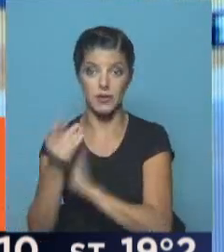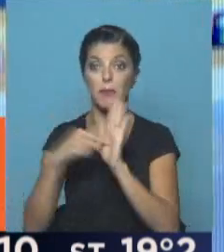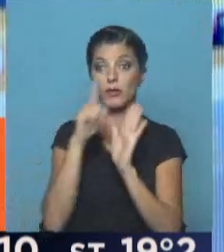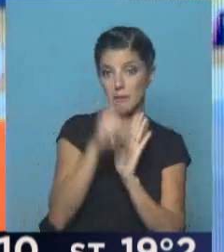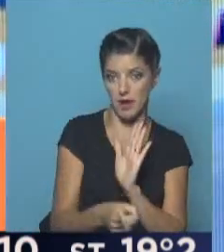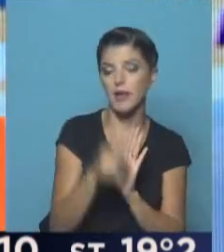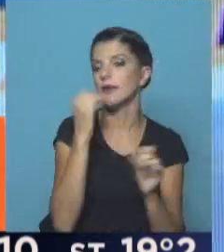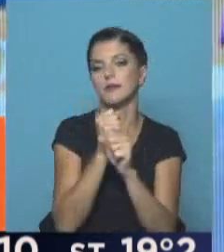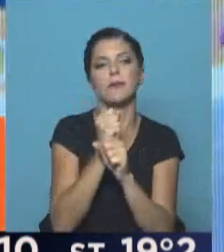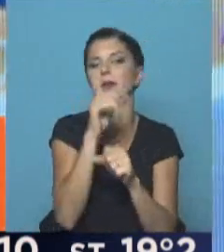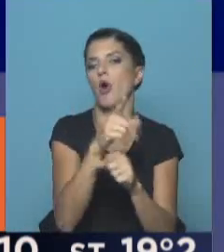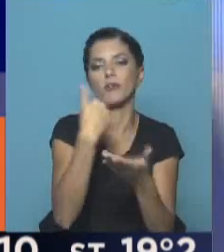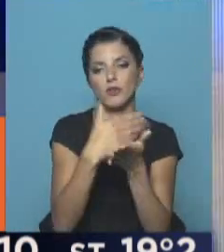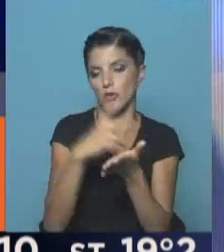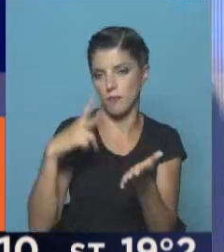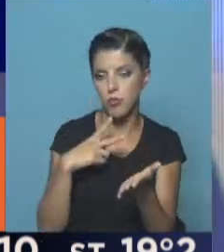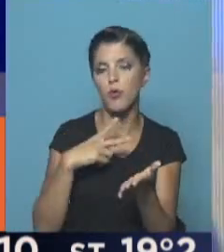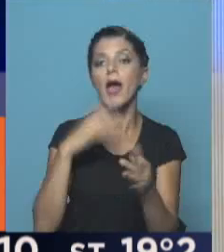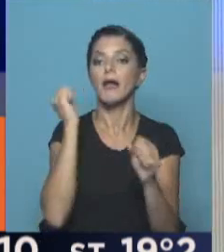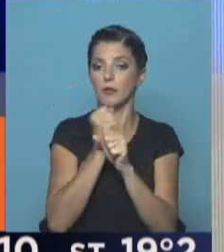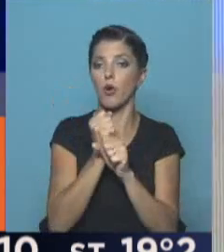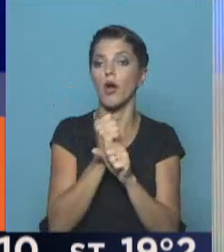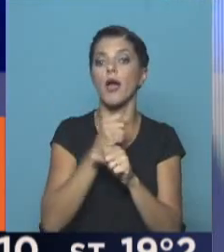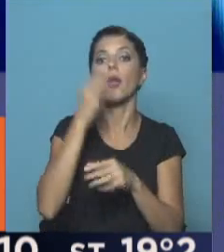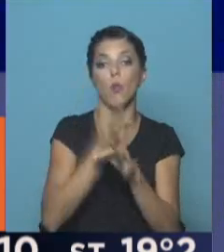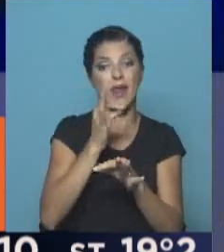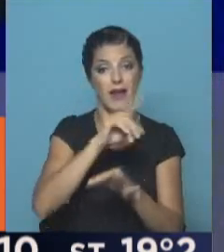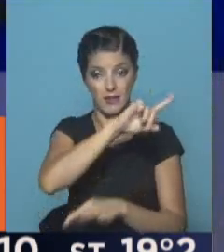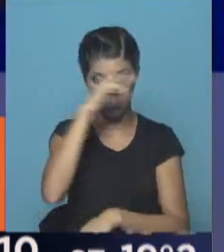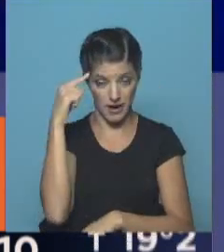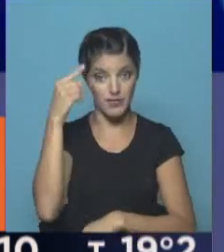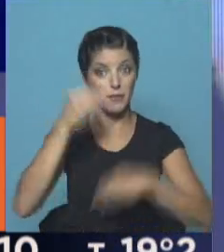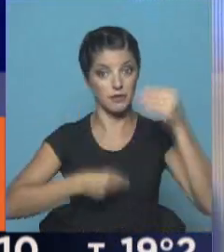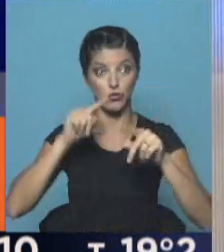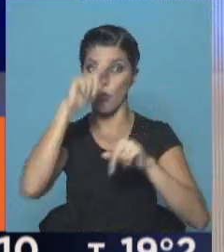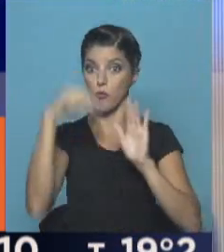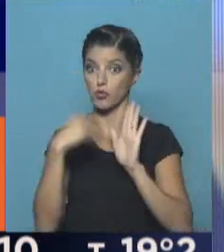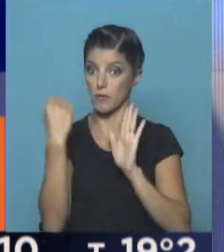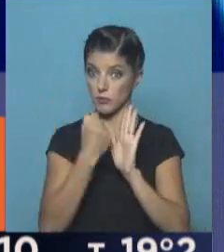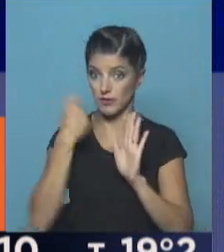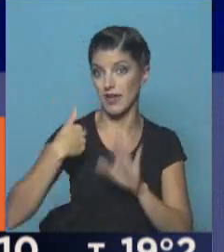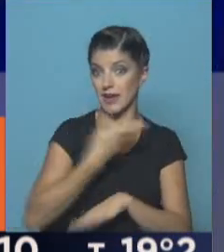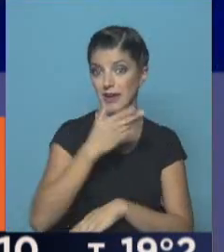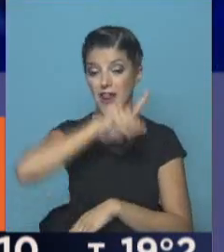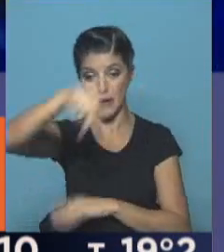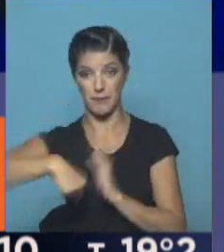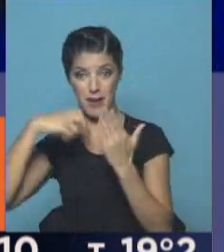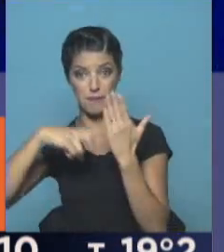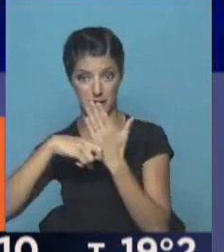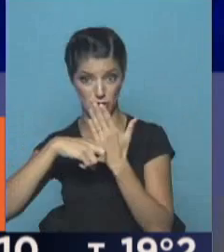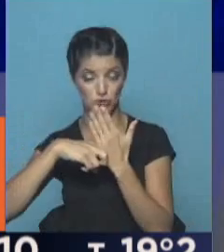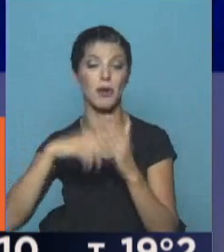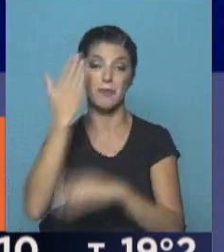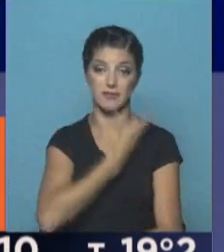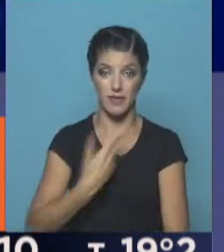establishment. Trabajó de banquero, se formó en la Escuela Nacional de Administración, un dato Sí. muy importante Clave. en Francia, donde vienen la mayoría de los ministros y los presidentes.